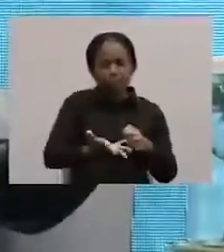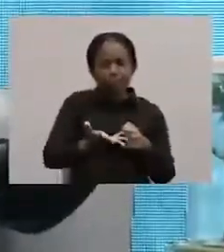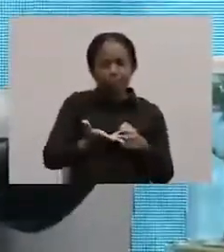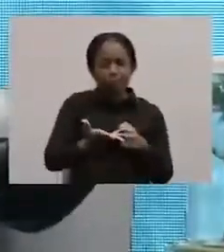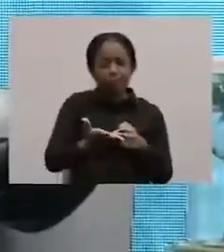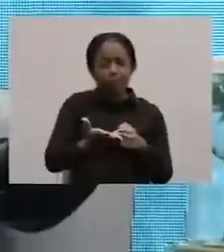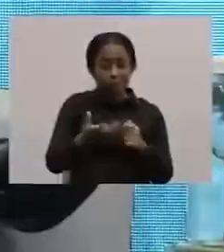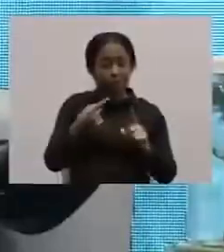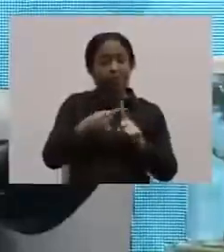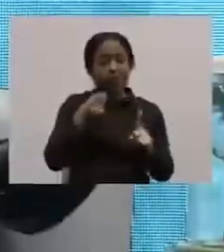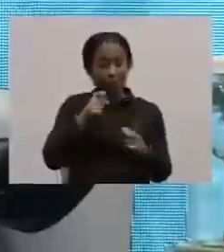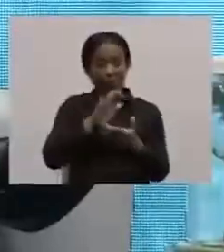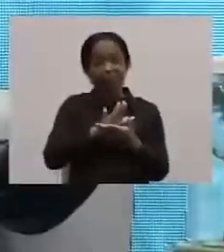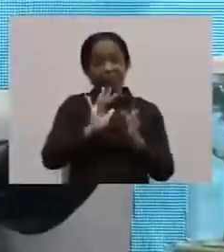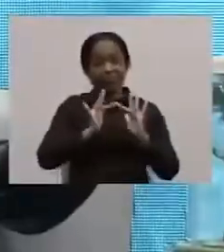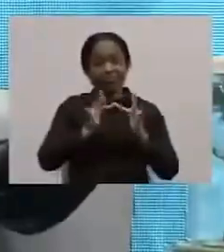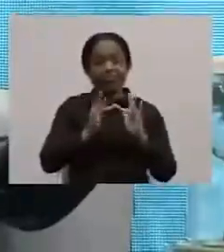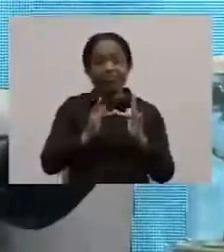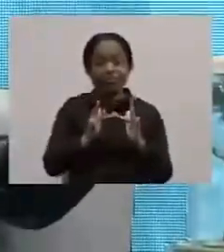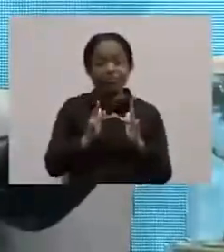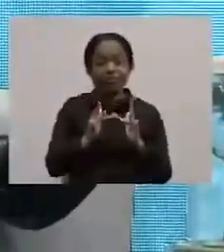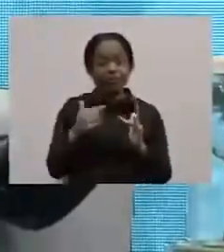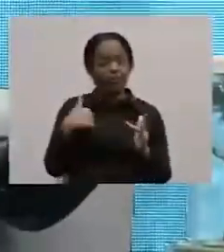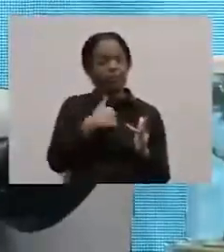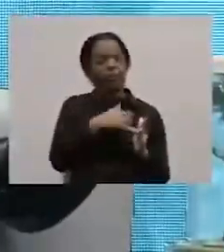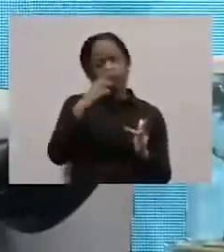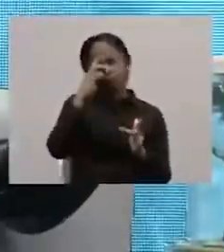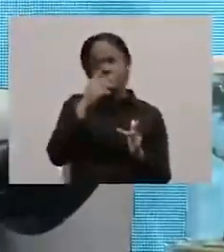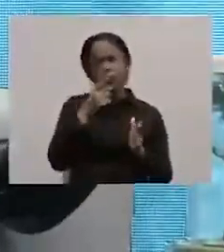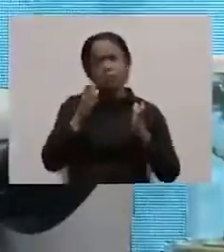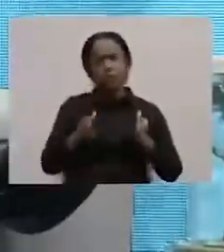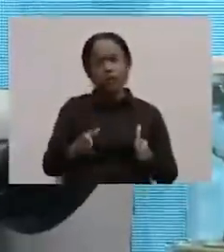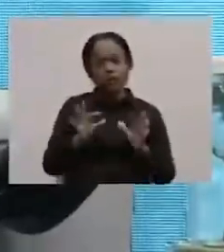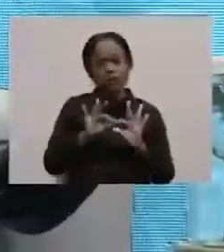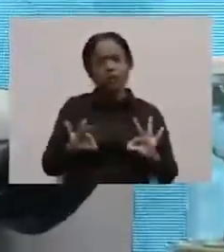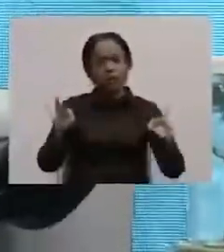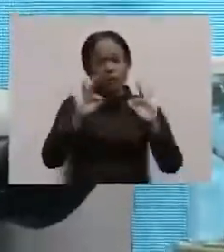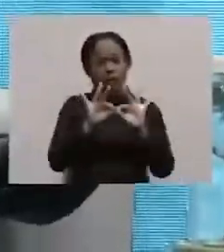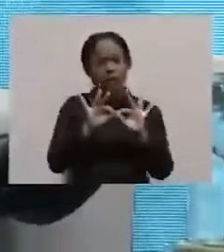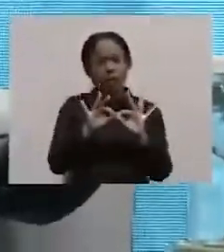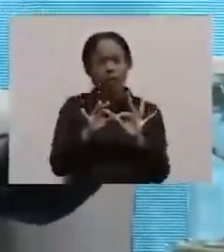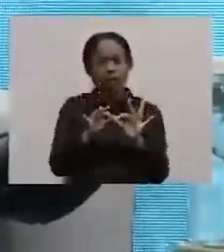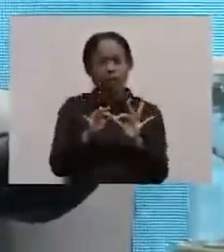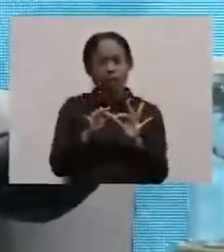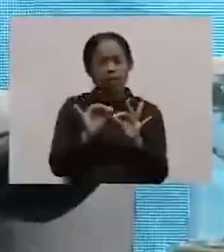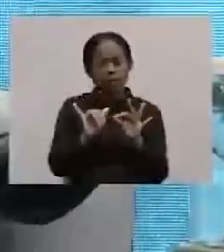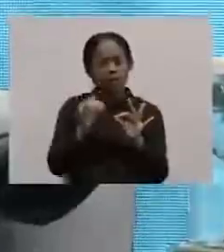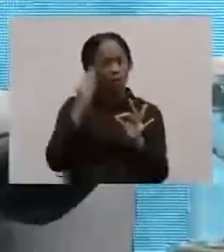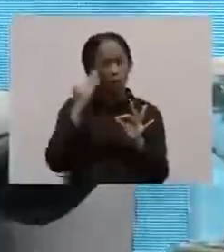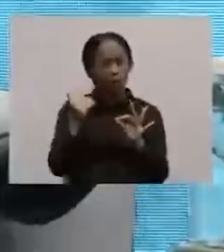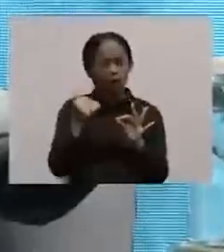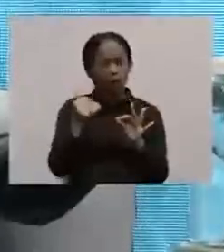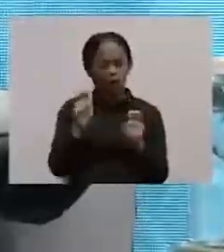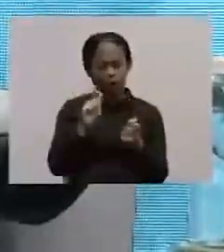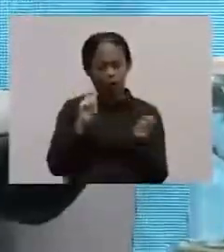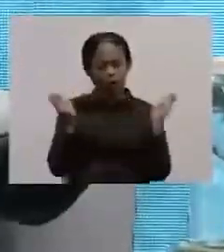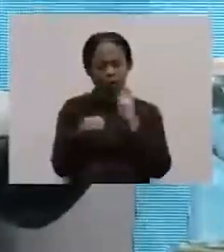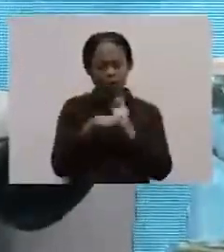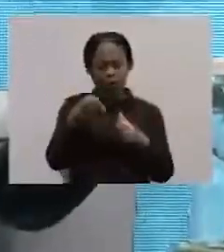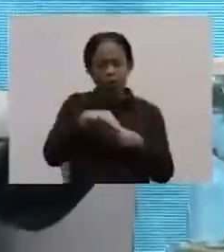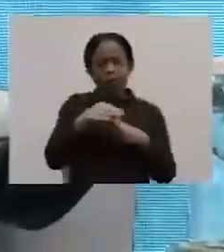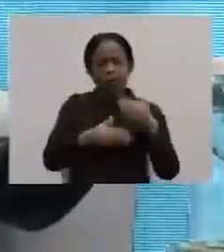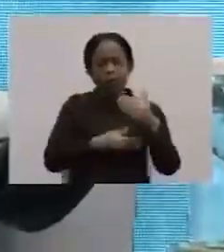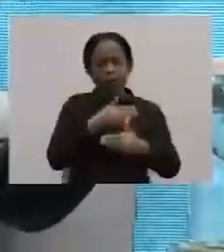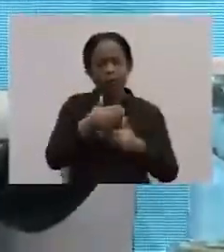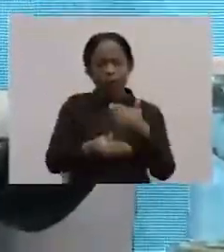de las redes sociales. Pero para nosotros dominicanos es tan importante eso, que cuando hablamos de reforma de nuestras leyes electorales,